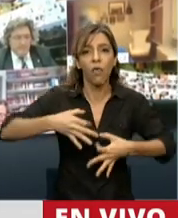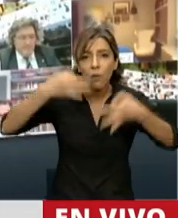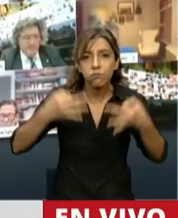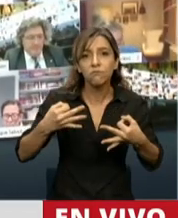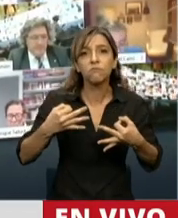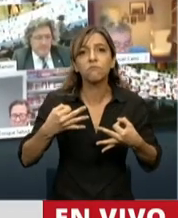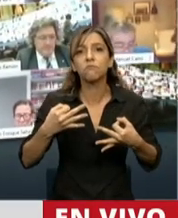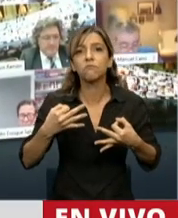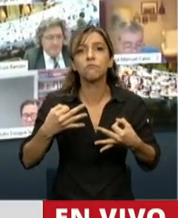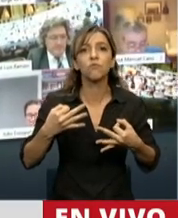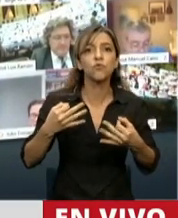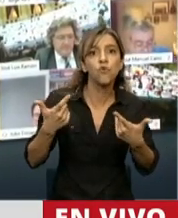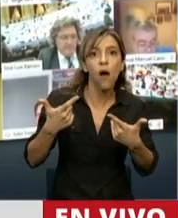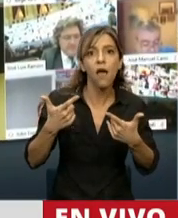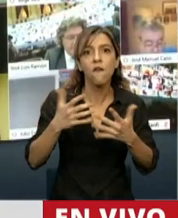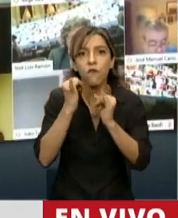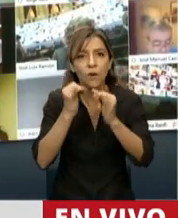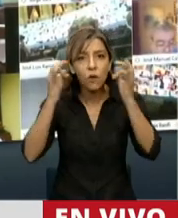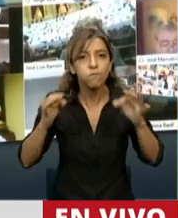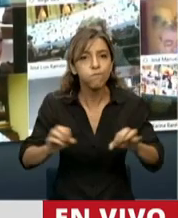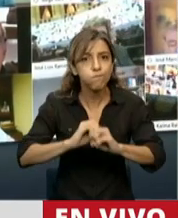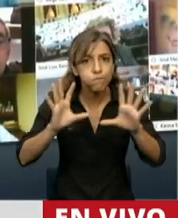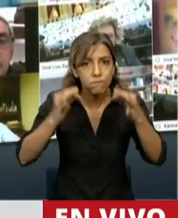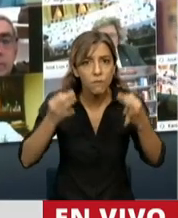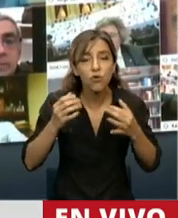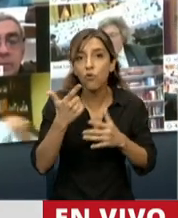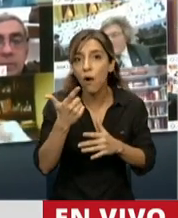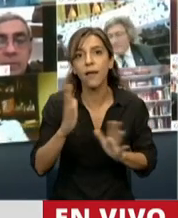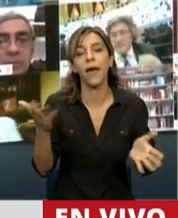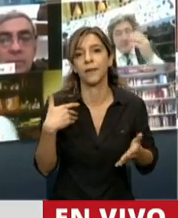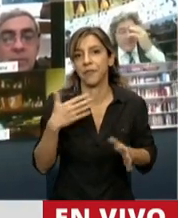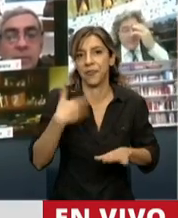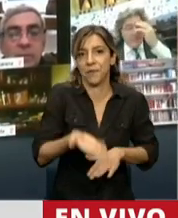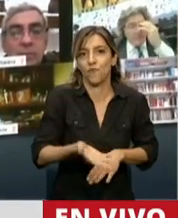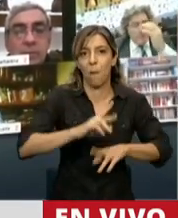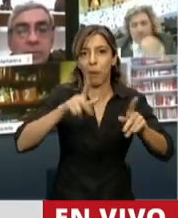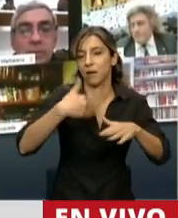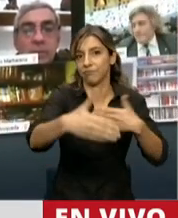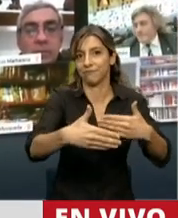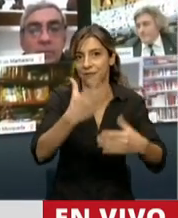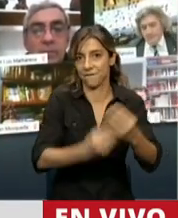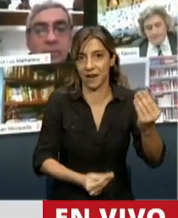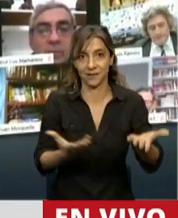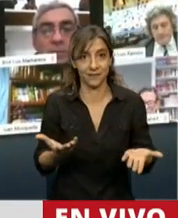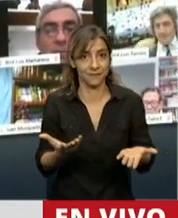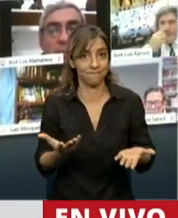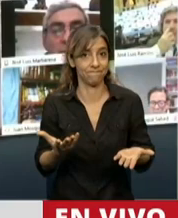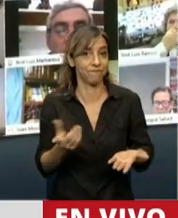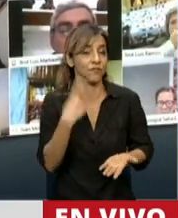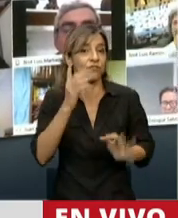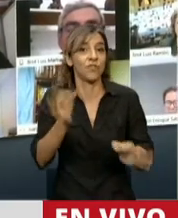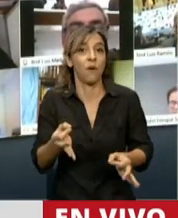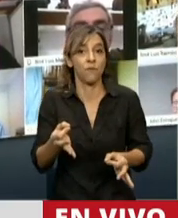que el problema de la inversión en la Argentina es la falta de confianza. Entonces produce un shock de confianza,